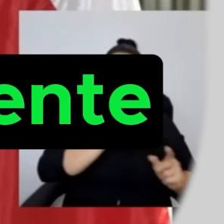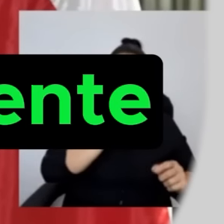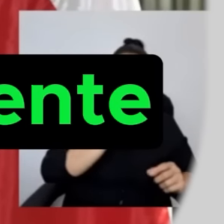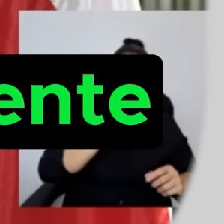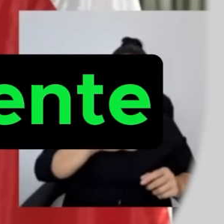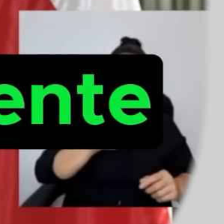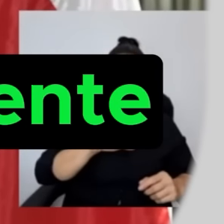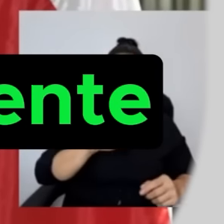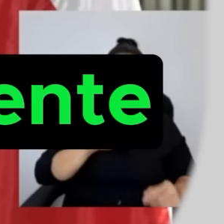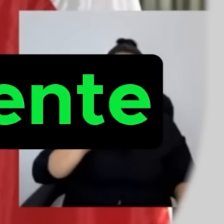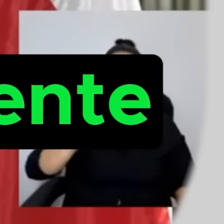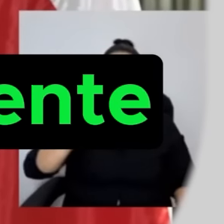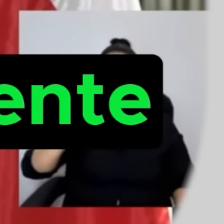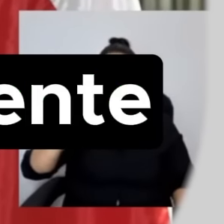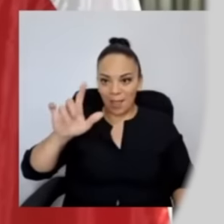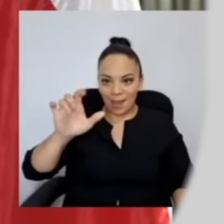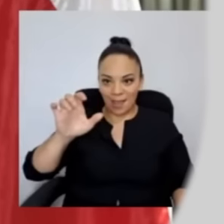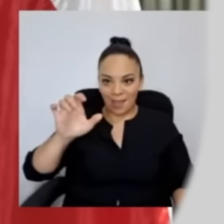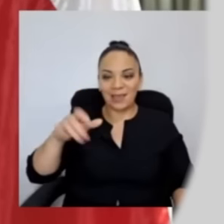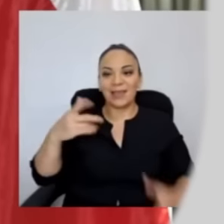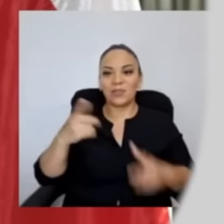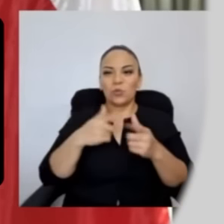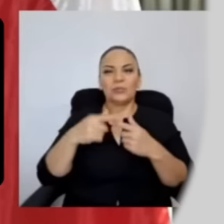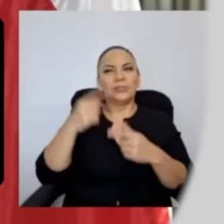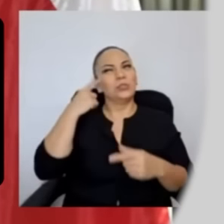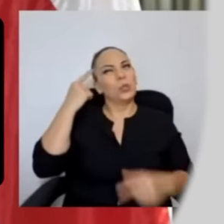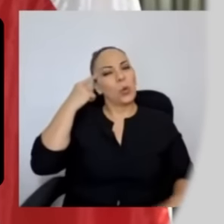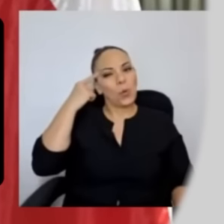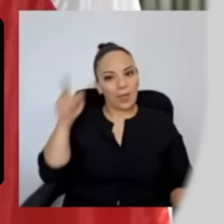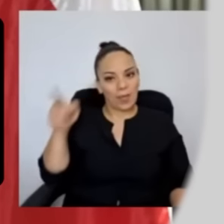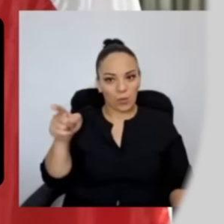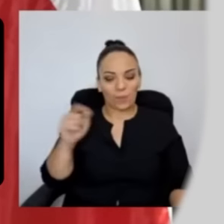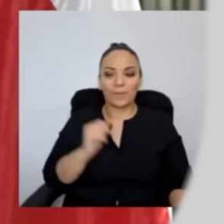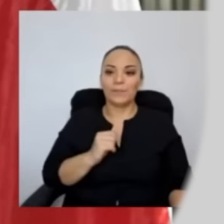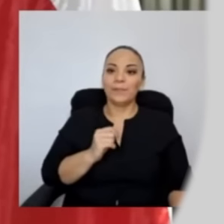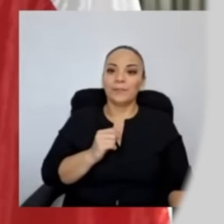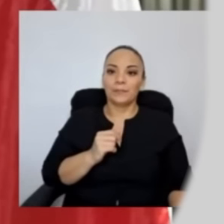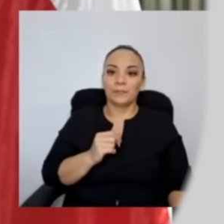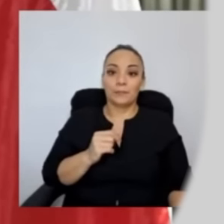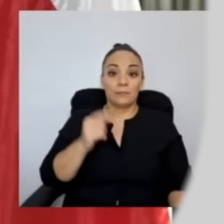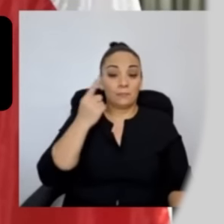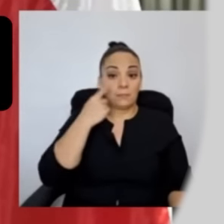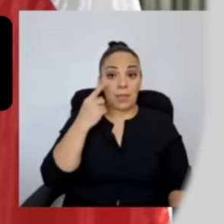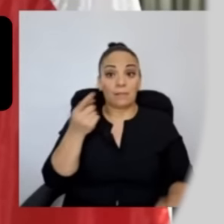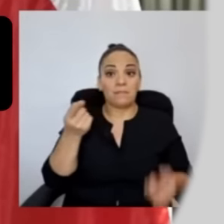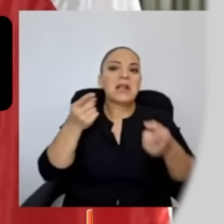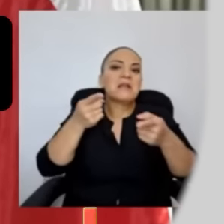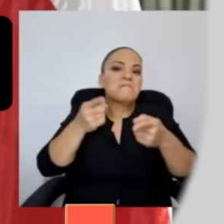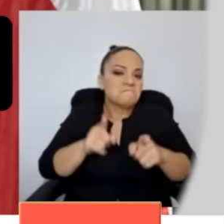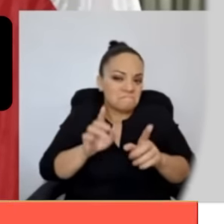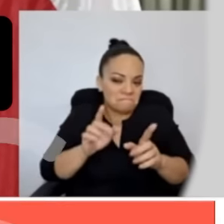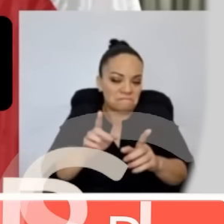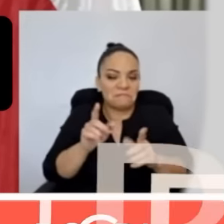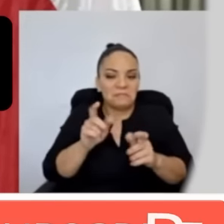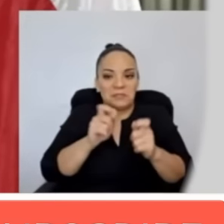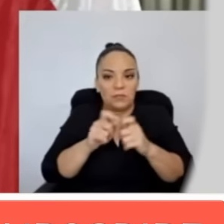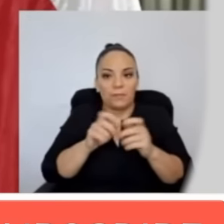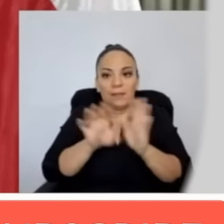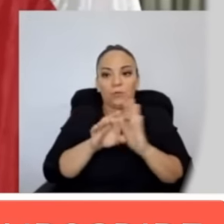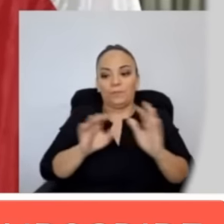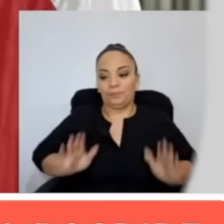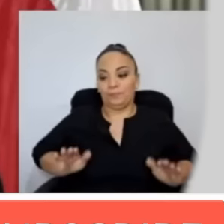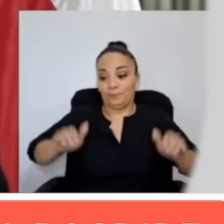De que independientemente del caso específico de que a los magistrados lo nombre la Corte